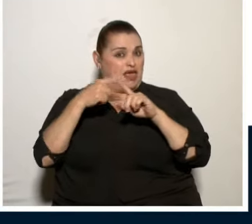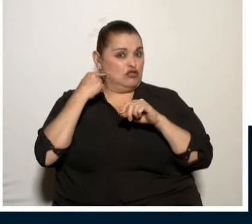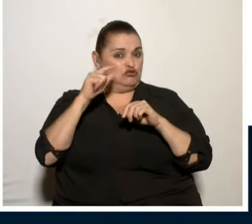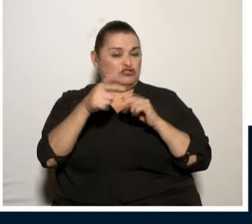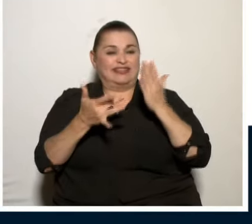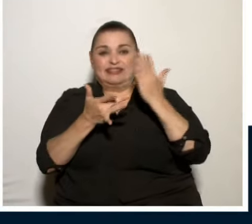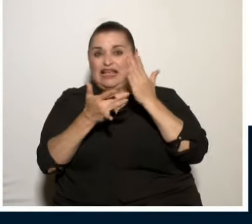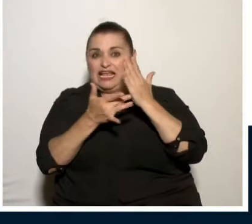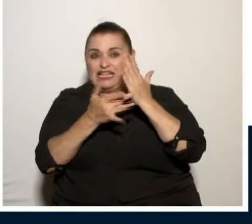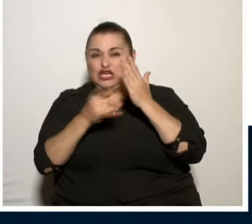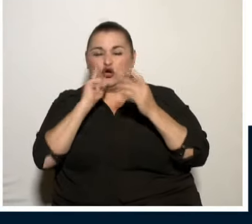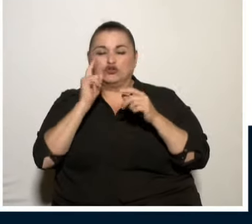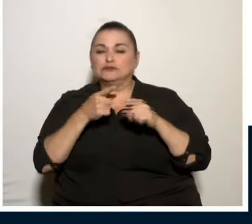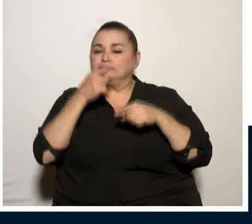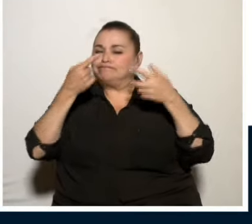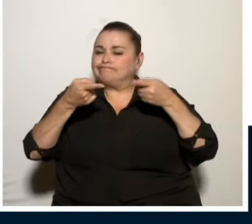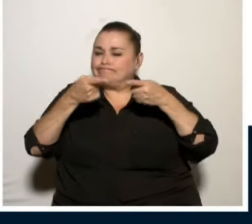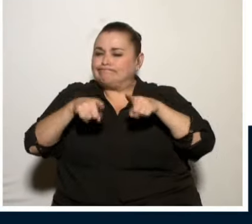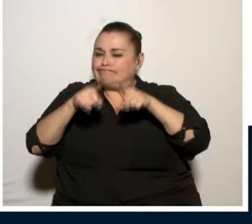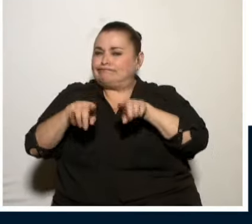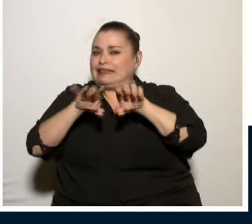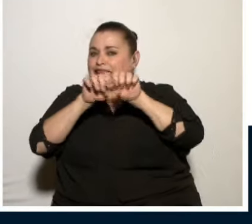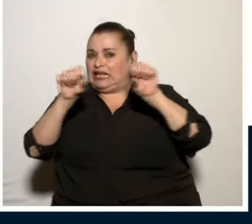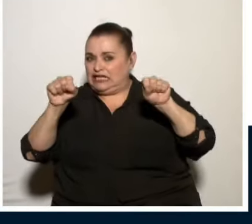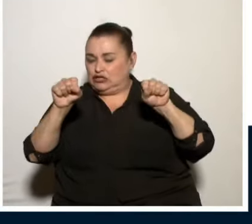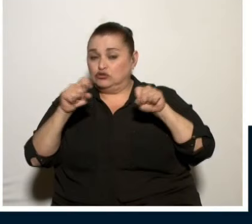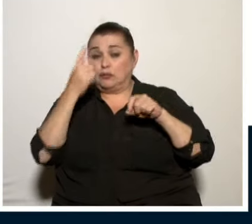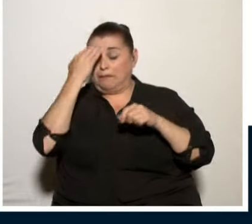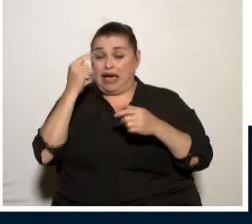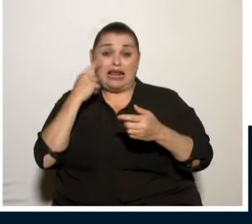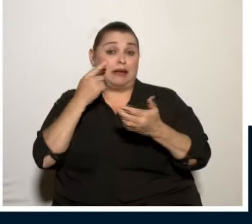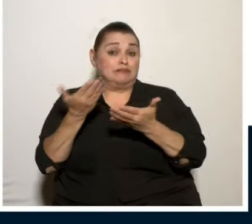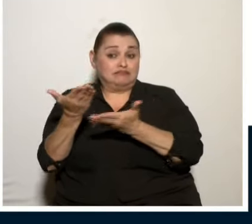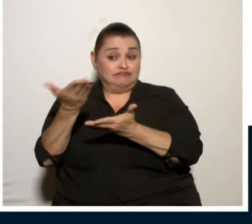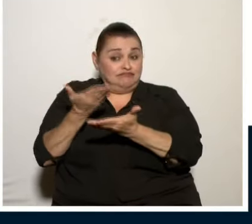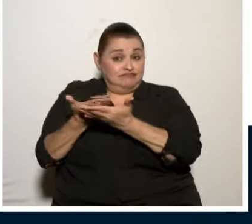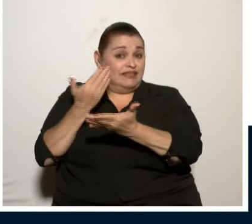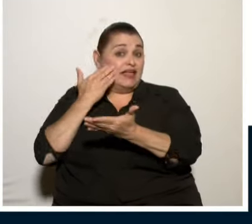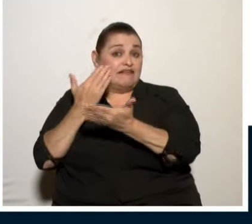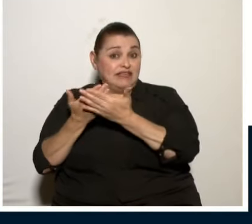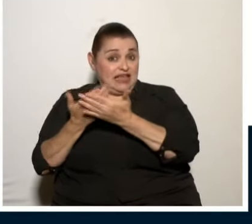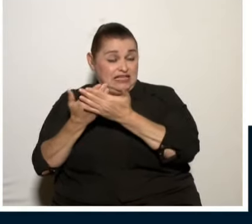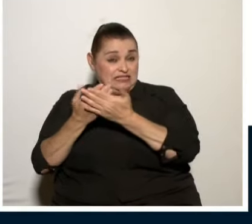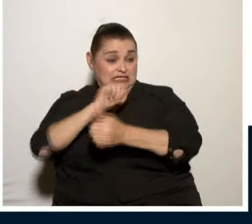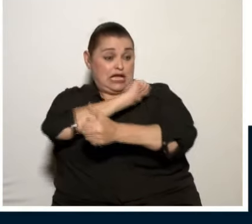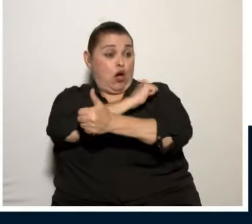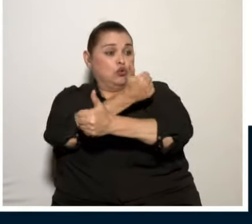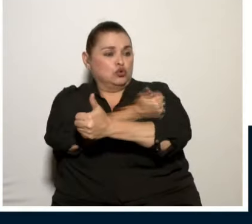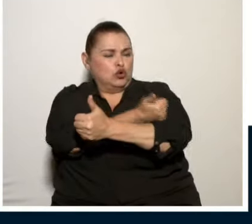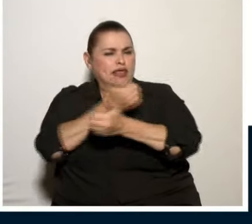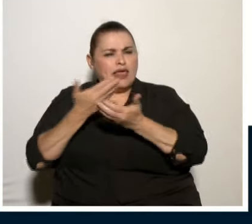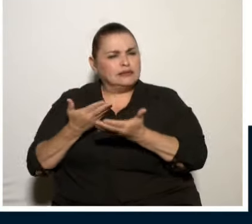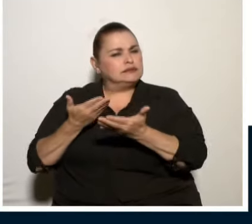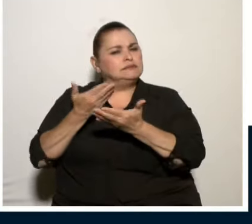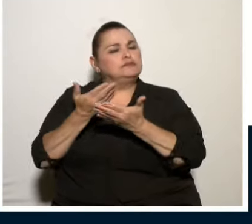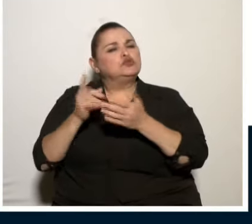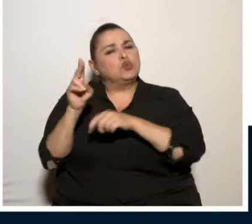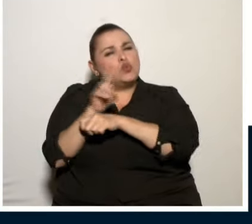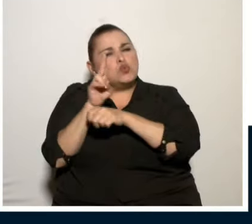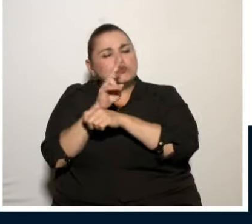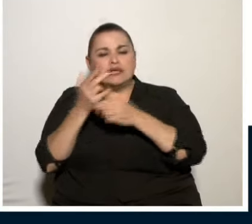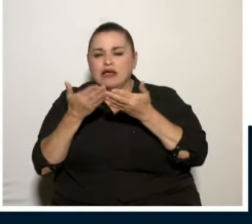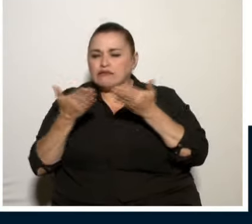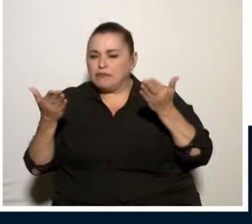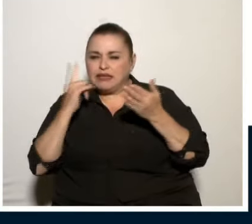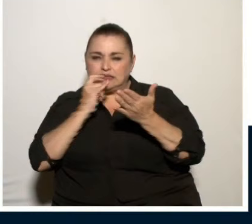de delitos. Para descubrirlos y generar evidencia, las autoridades han tenido que emplear herramientas reservadas para